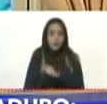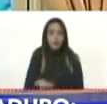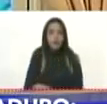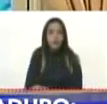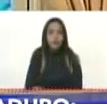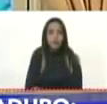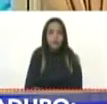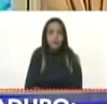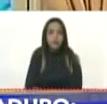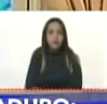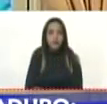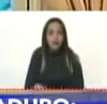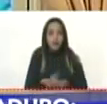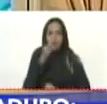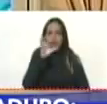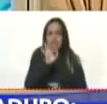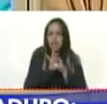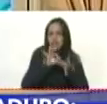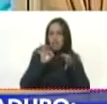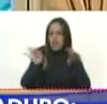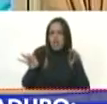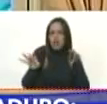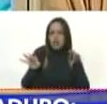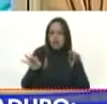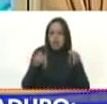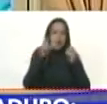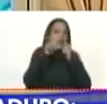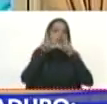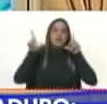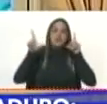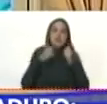tan lejano, con admiración, con